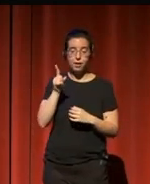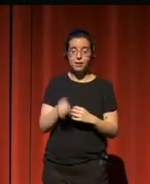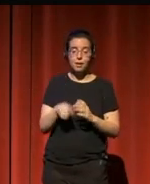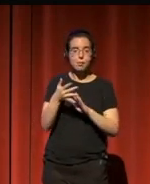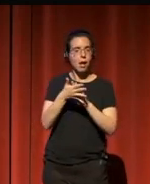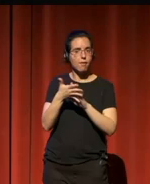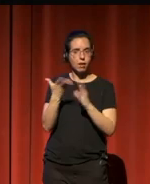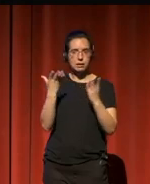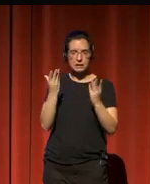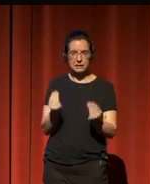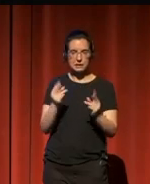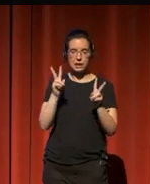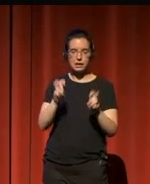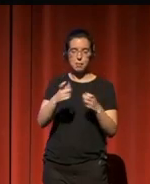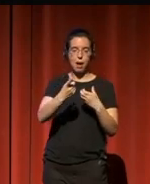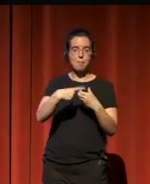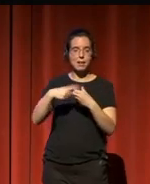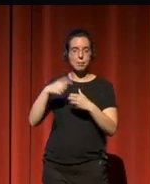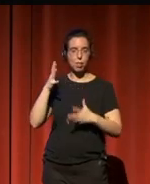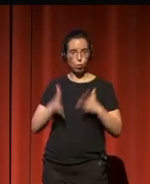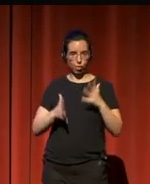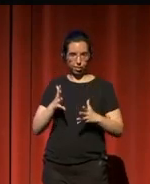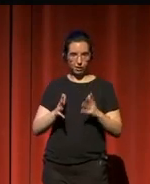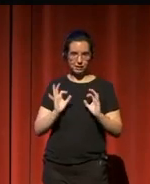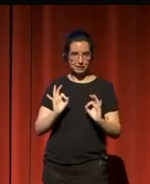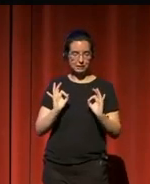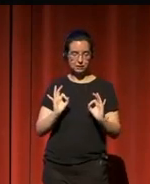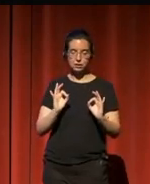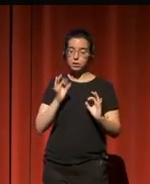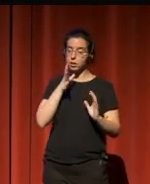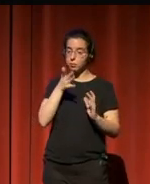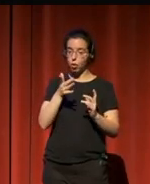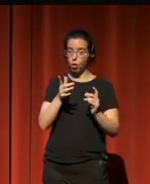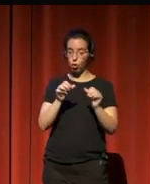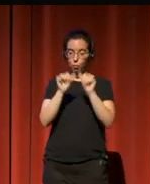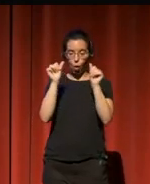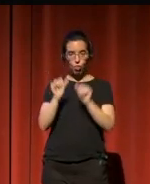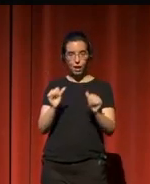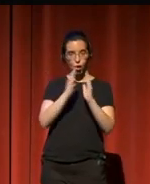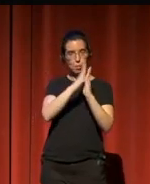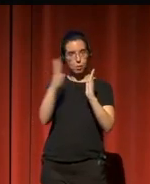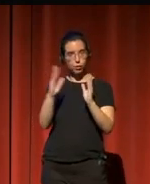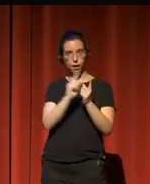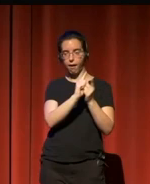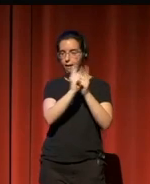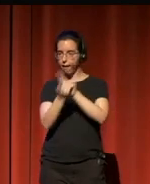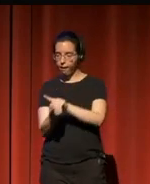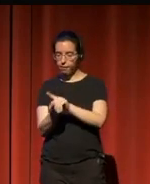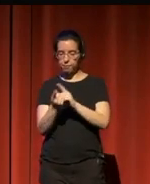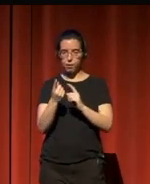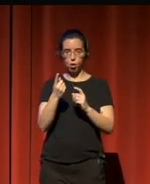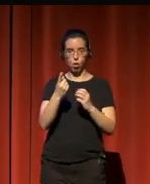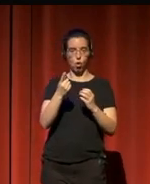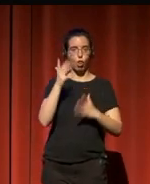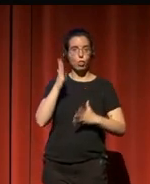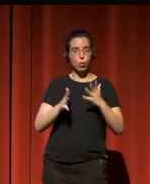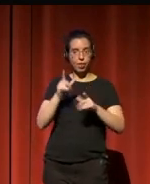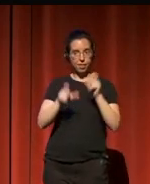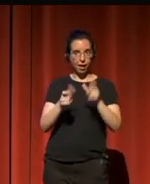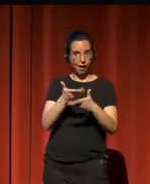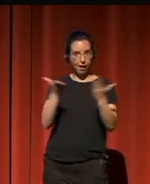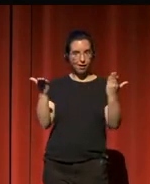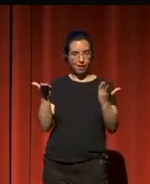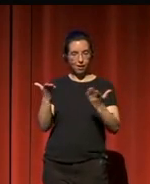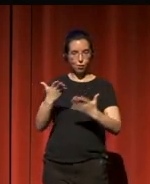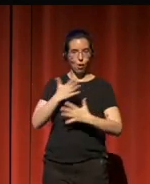mucho de participación ciudadana de ese cambio de modelo de bibliotecas de esa ciudadanía que hace suya la